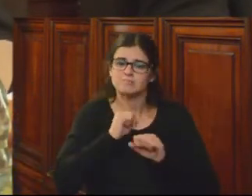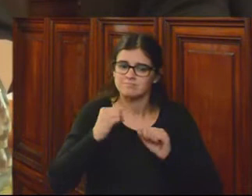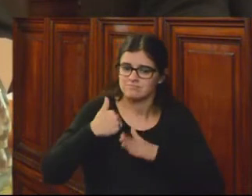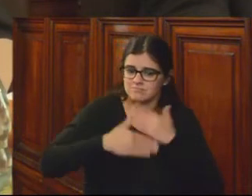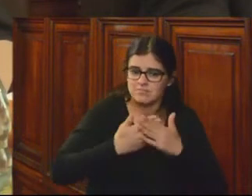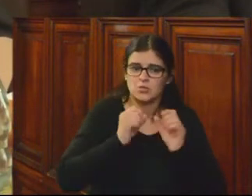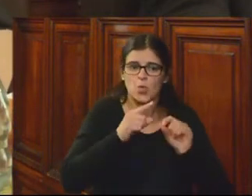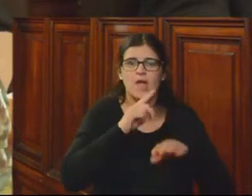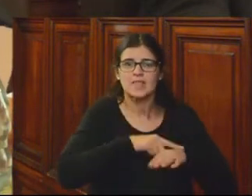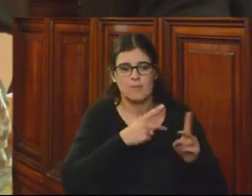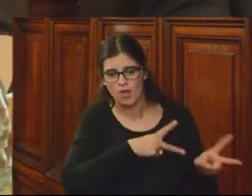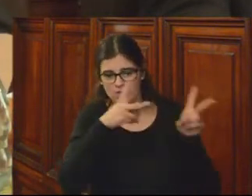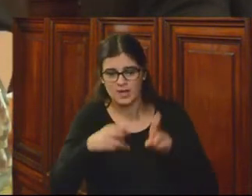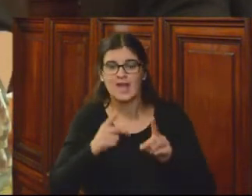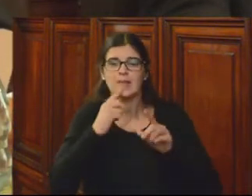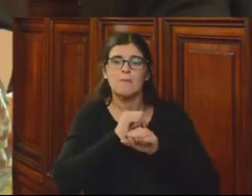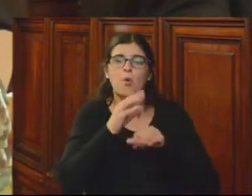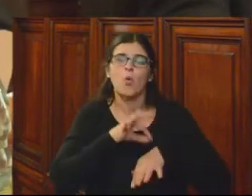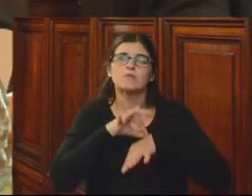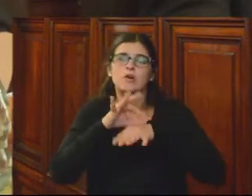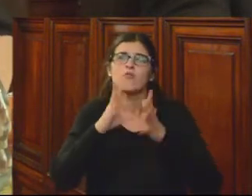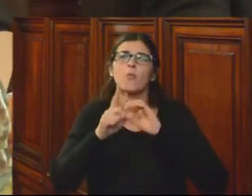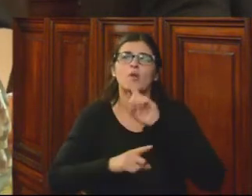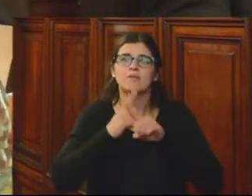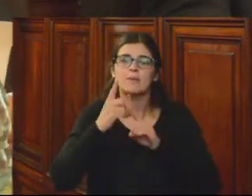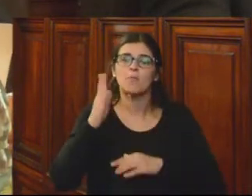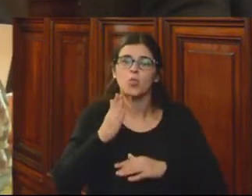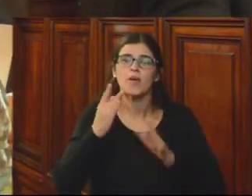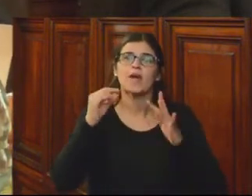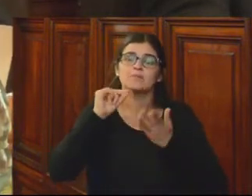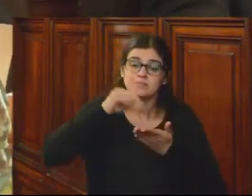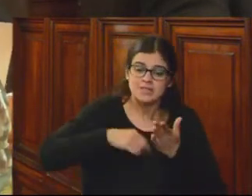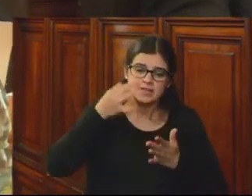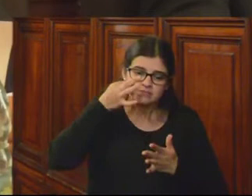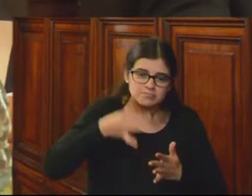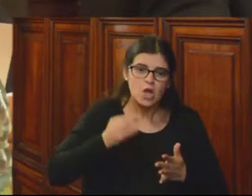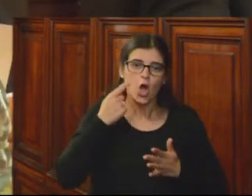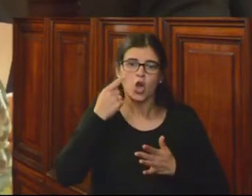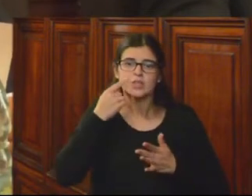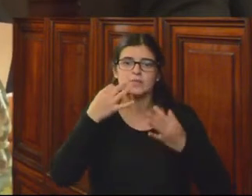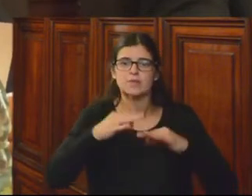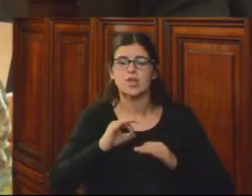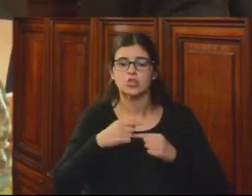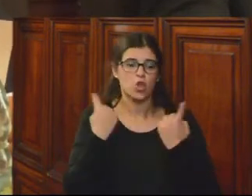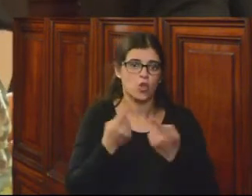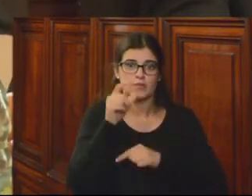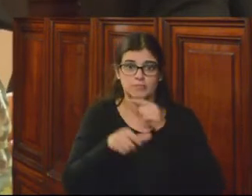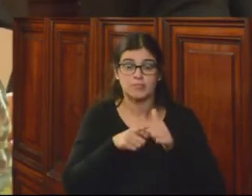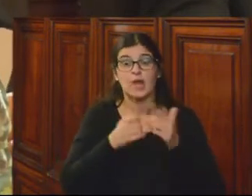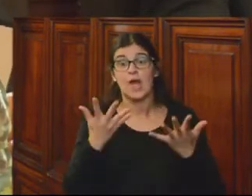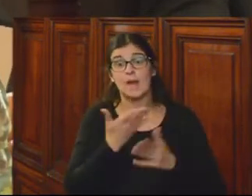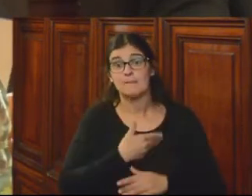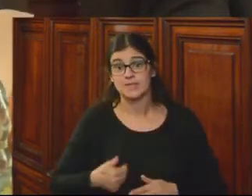términos temporales y garantizar la construcción de una universidad popular productiva, garantizando la ciencia y el conocimiento al servicio del pueblo. Señor